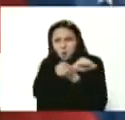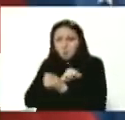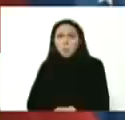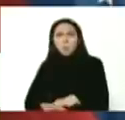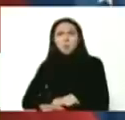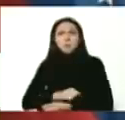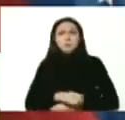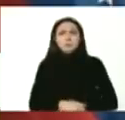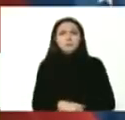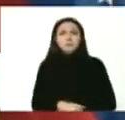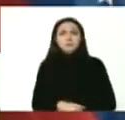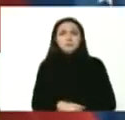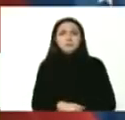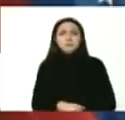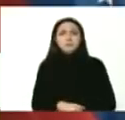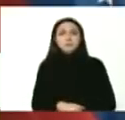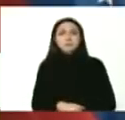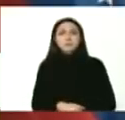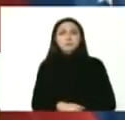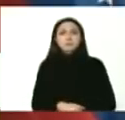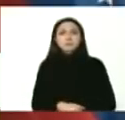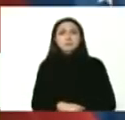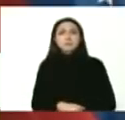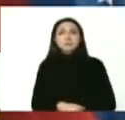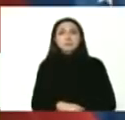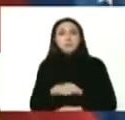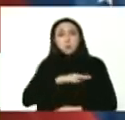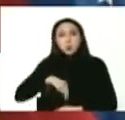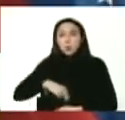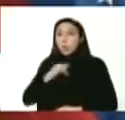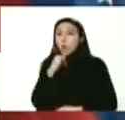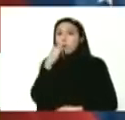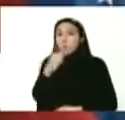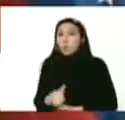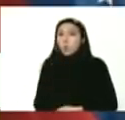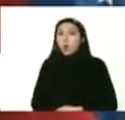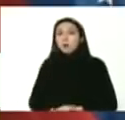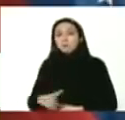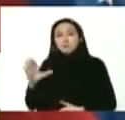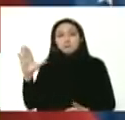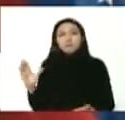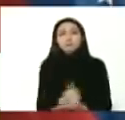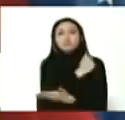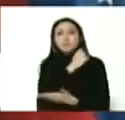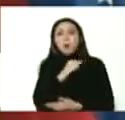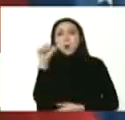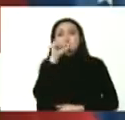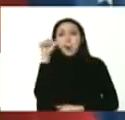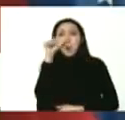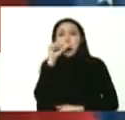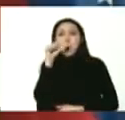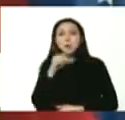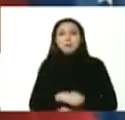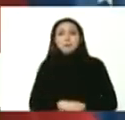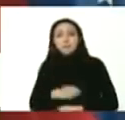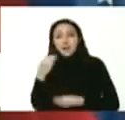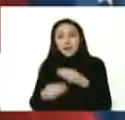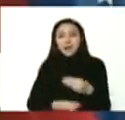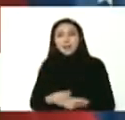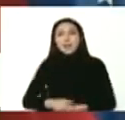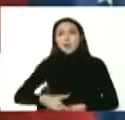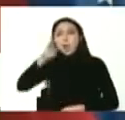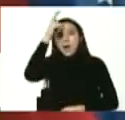ley. Y en tal sentido, queremos informar sobre nuevas incautaciones de droga realizadas en el estado